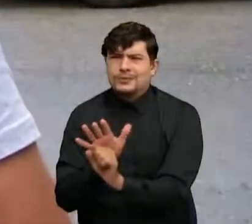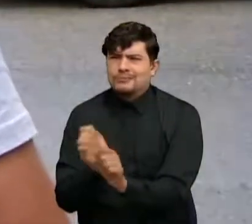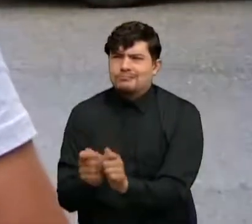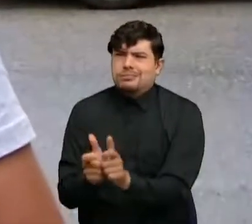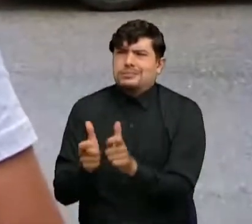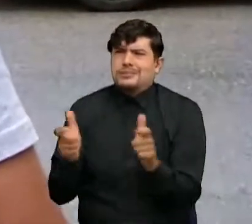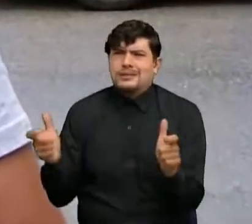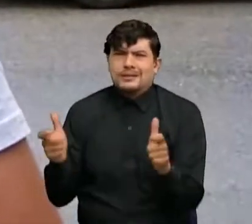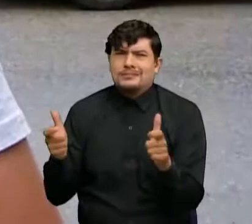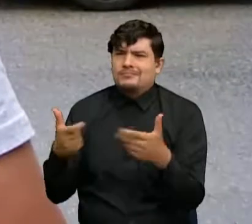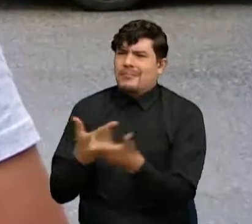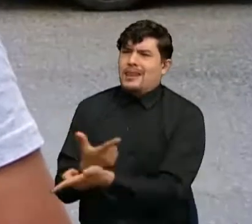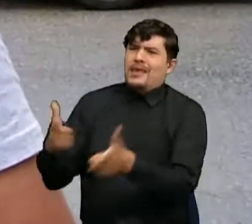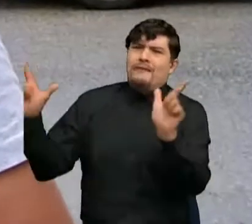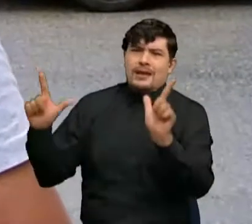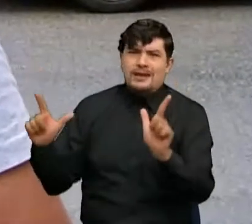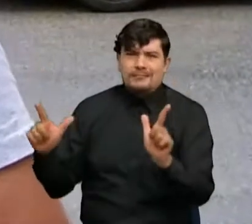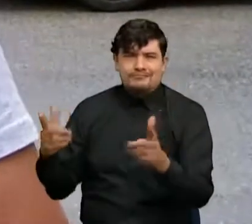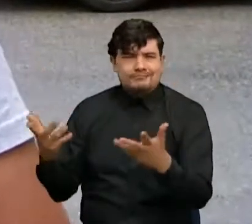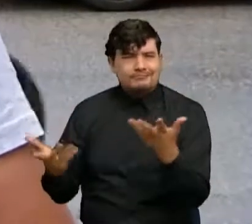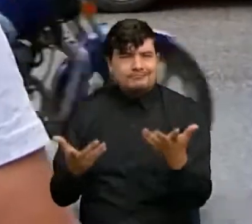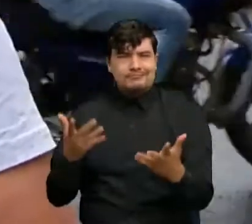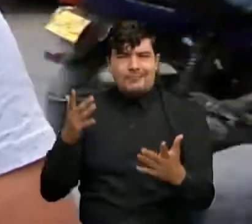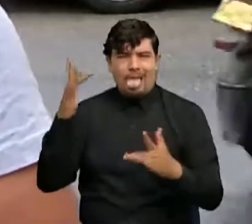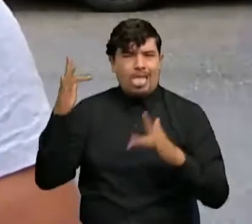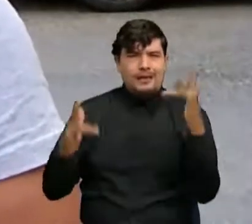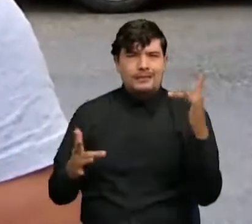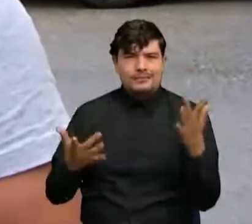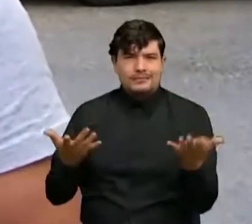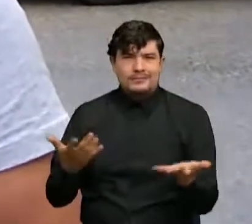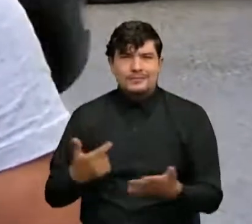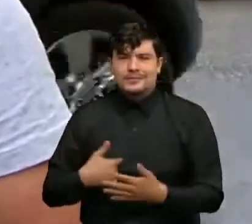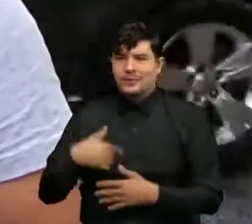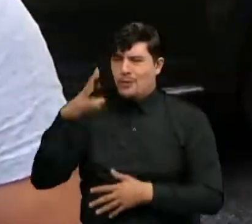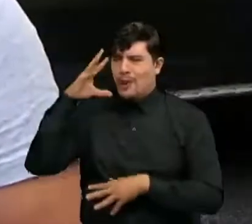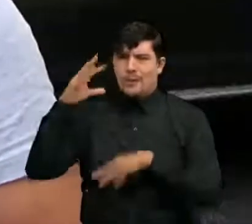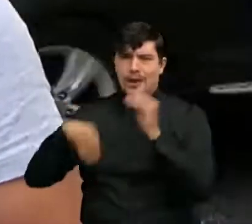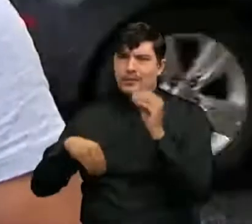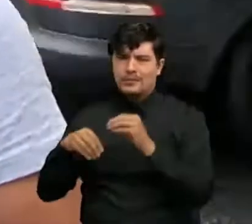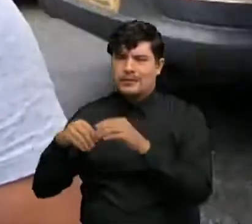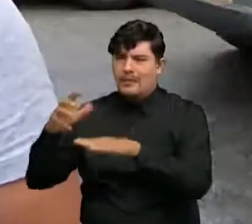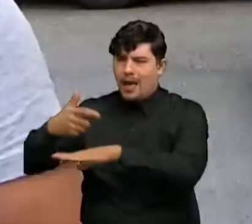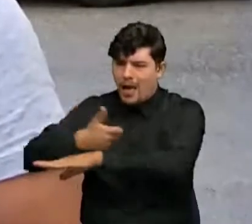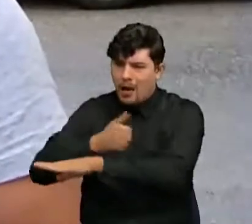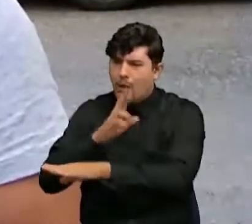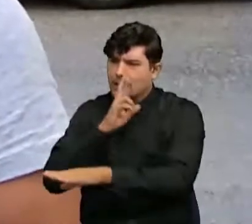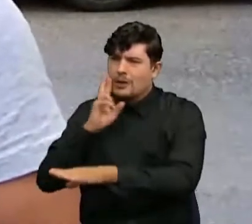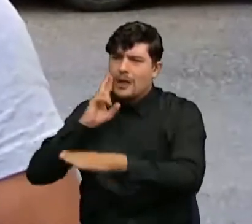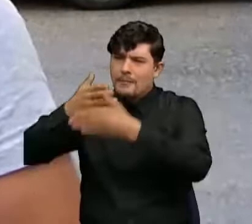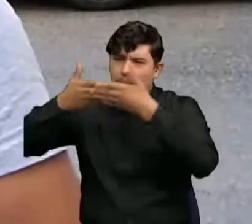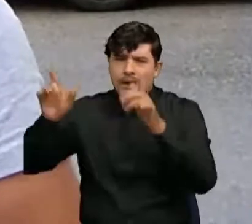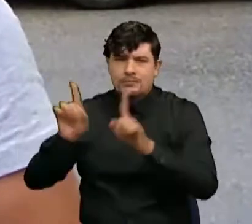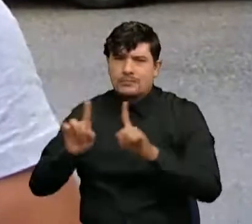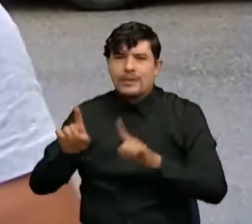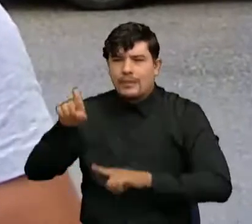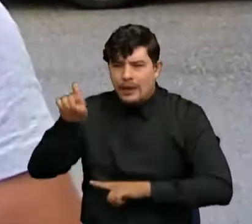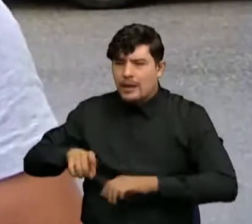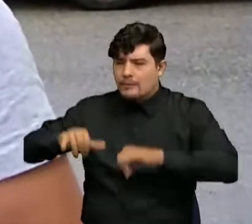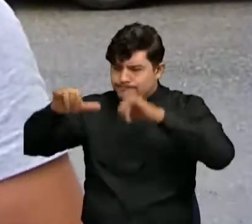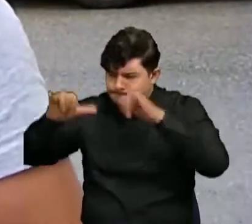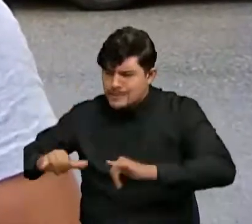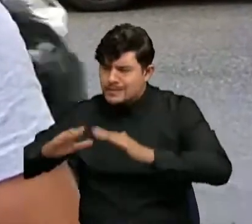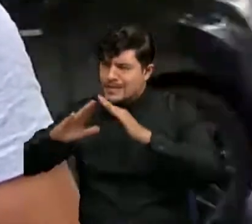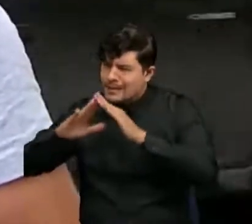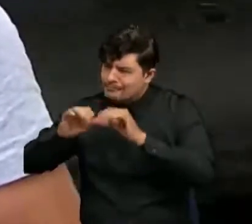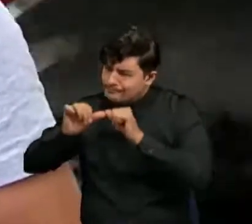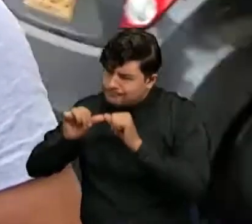en abrir discotecas ni bares. Pensaría antes de que íbamos de entrar en una cuarentena estricta para que detener el virus, para